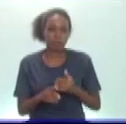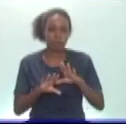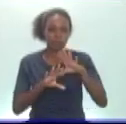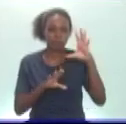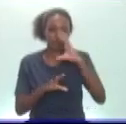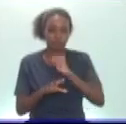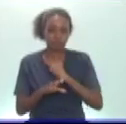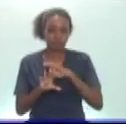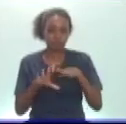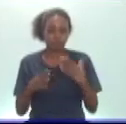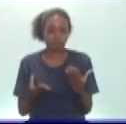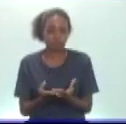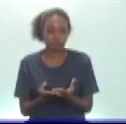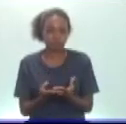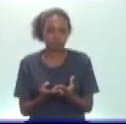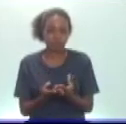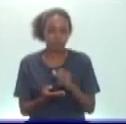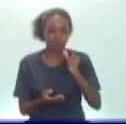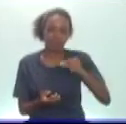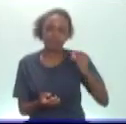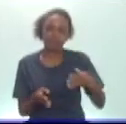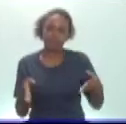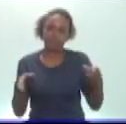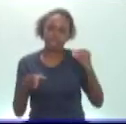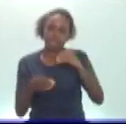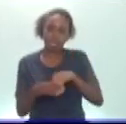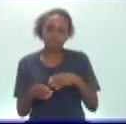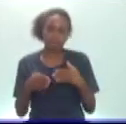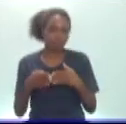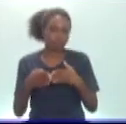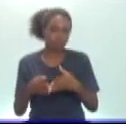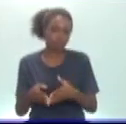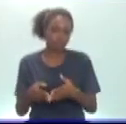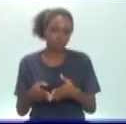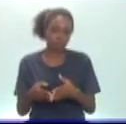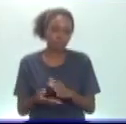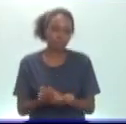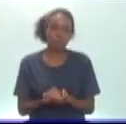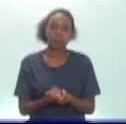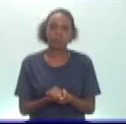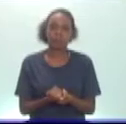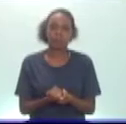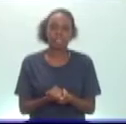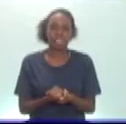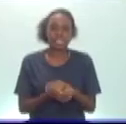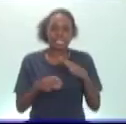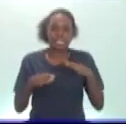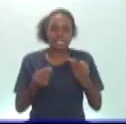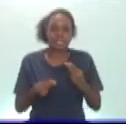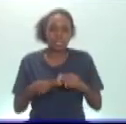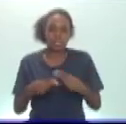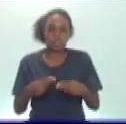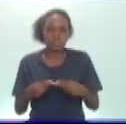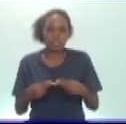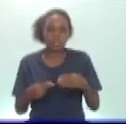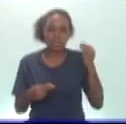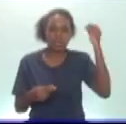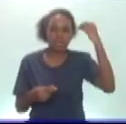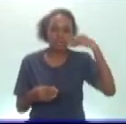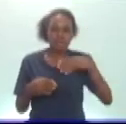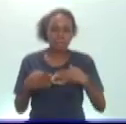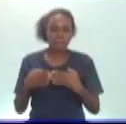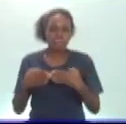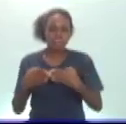viaje. Entonces, bueno, ¿qué relación tiene esto con la cantidad de viajes? ¿Qué operación matemática debo realizar para saber si en un